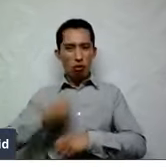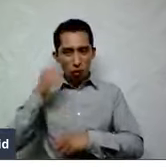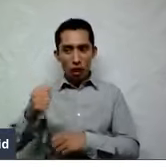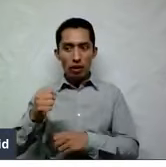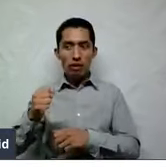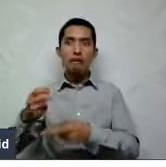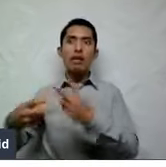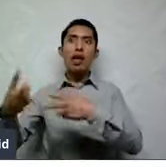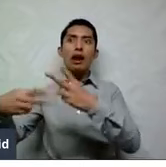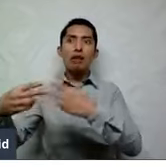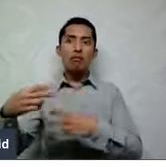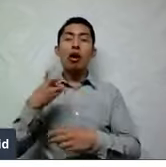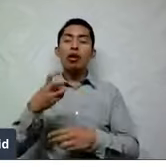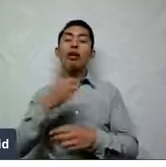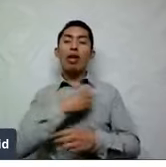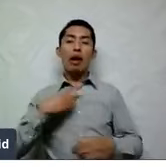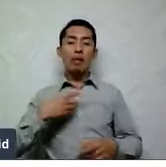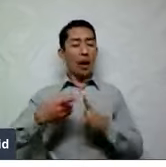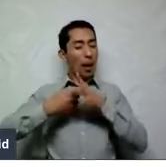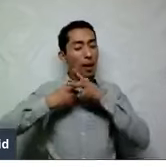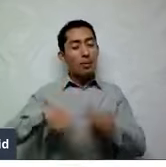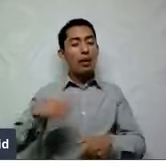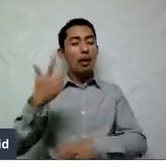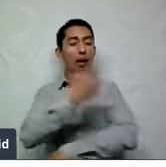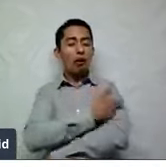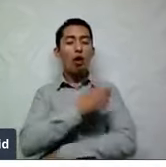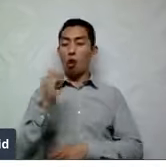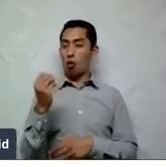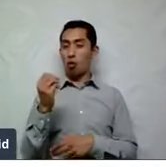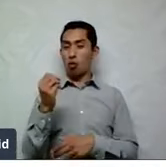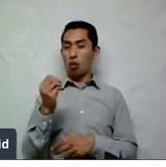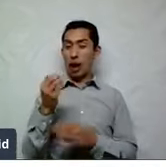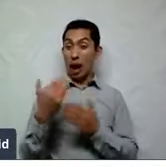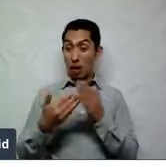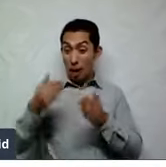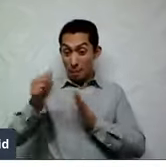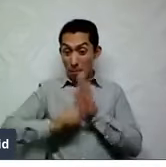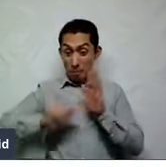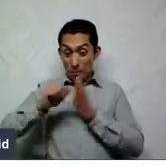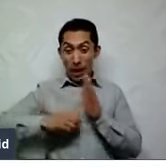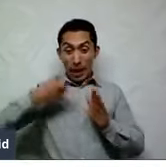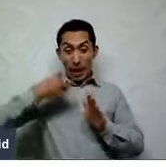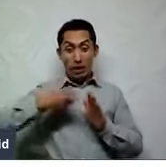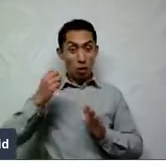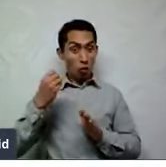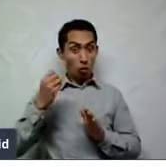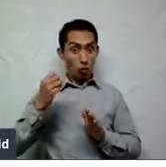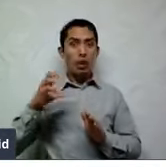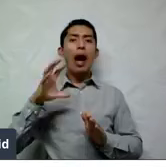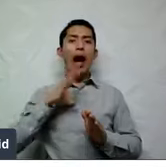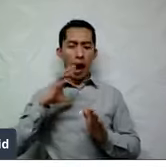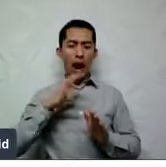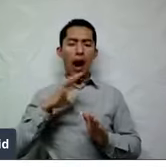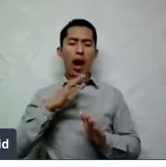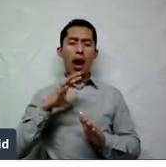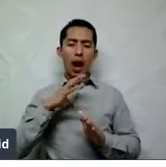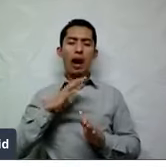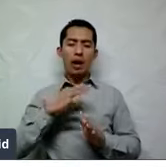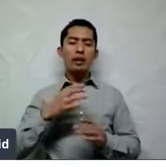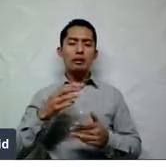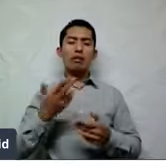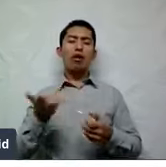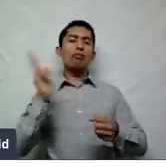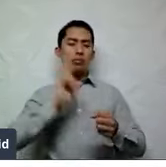recomienda iniciar la vacunación en octubre. En este mes ahorita hay apertura en el sector